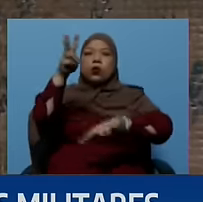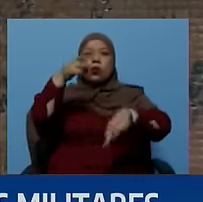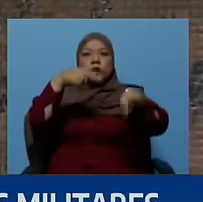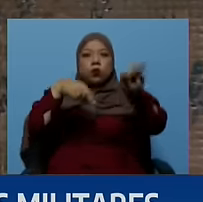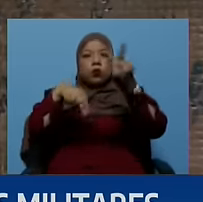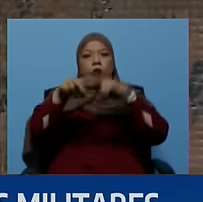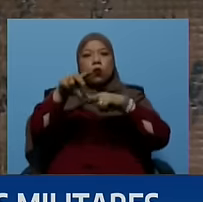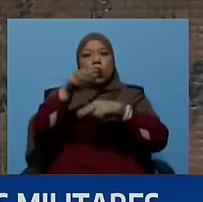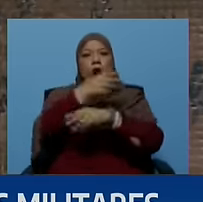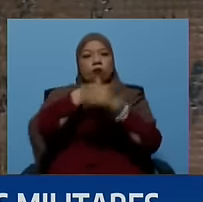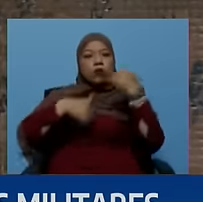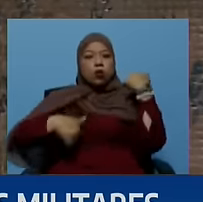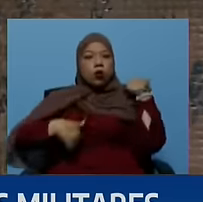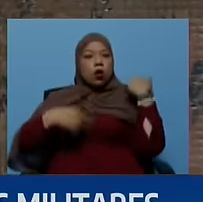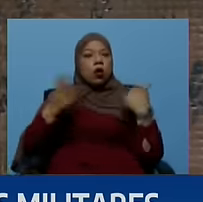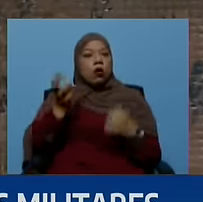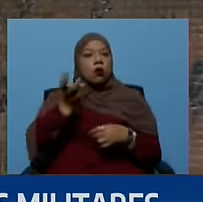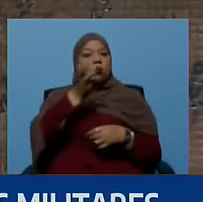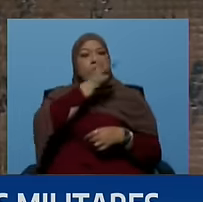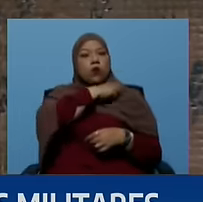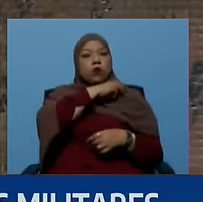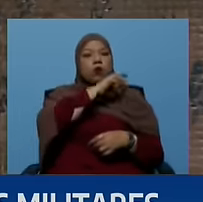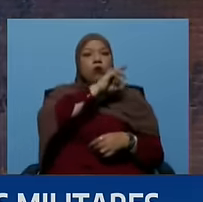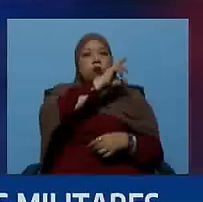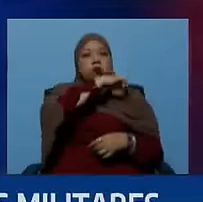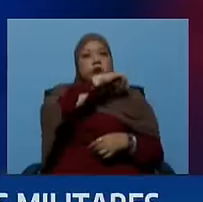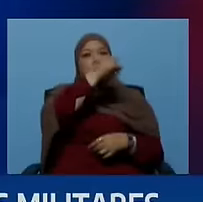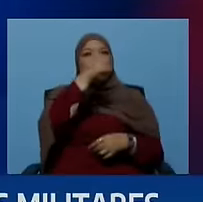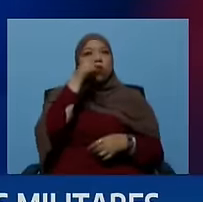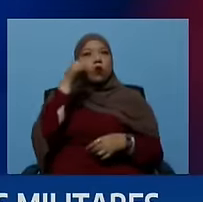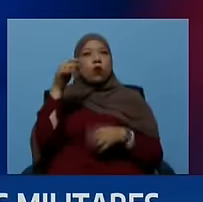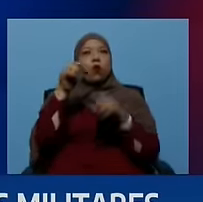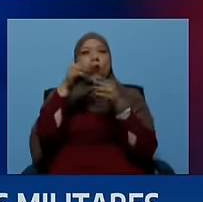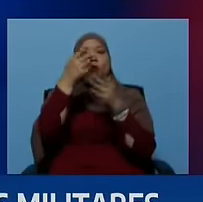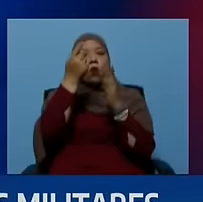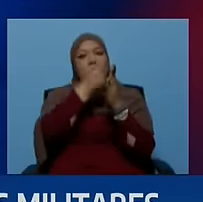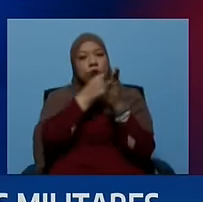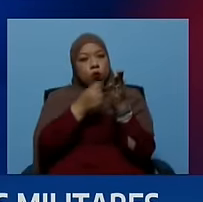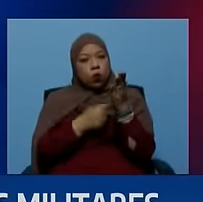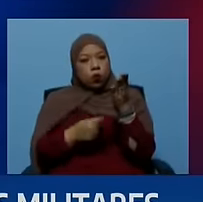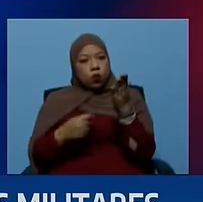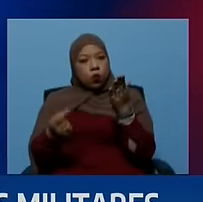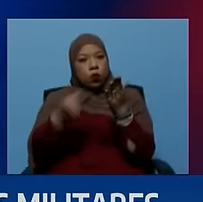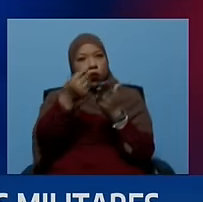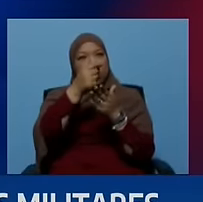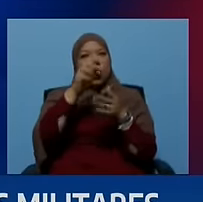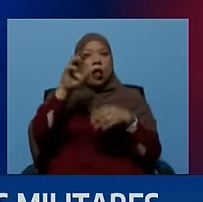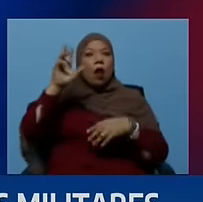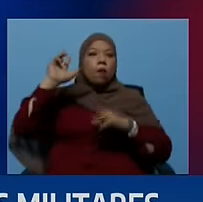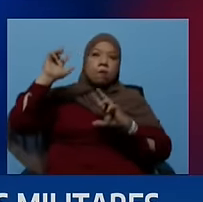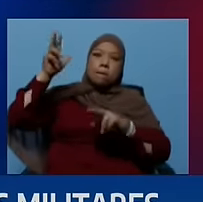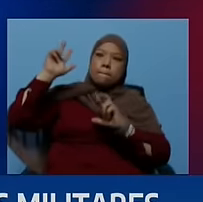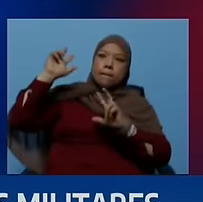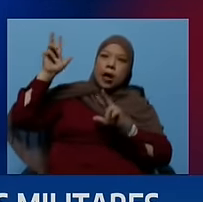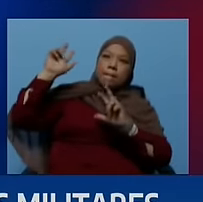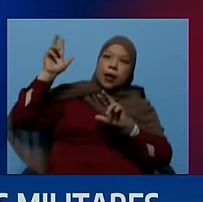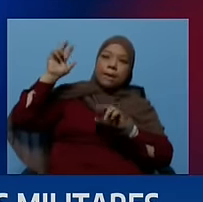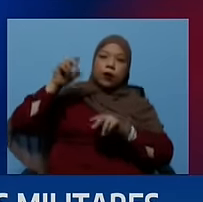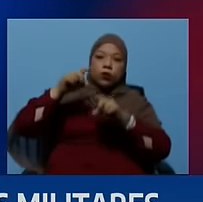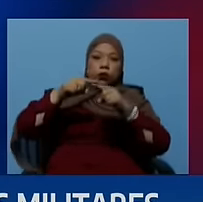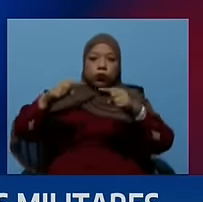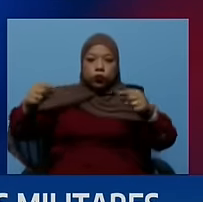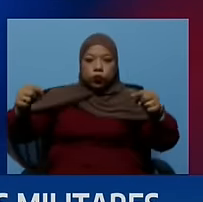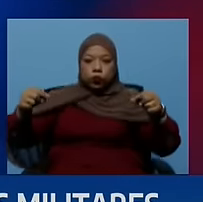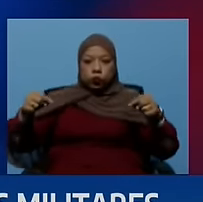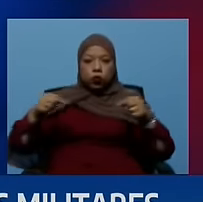Padrino y tú me acompañaste un mural que en la cancha de basquet pintamos un